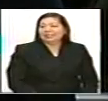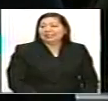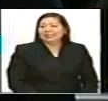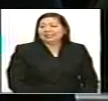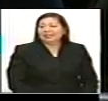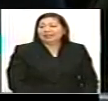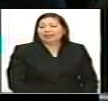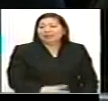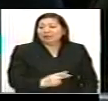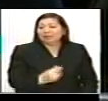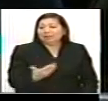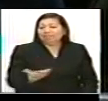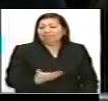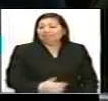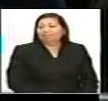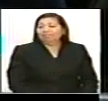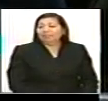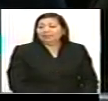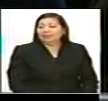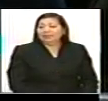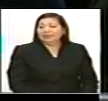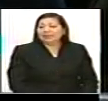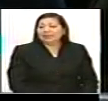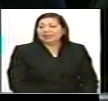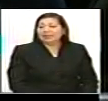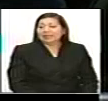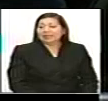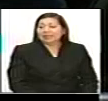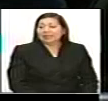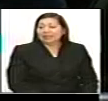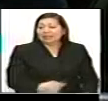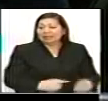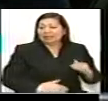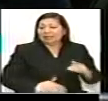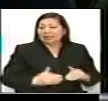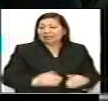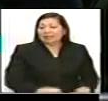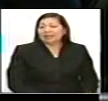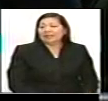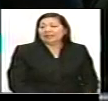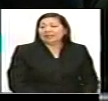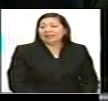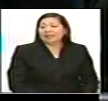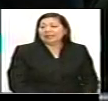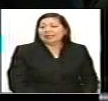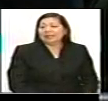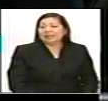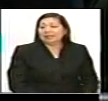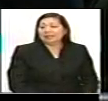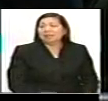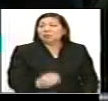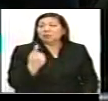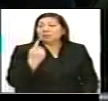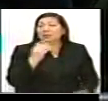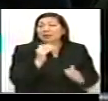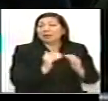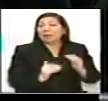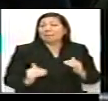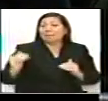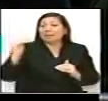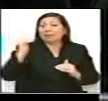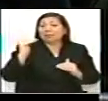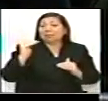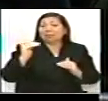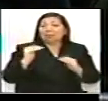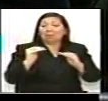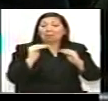No es el caso. Hay en algún momento algunas cuencas han tenido hasta más estaciones solo en la parte alta, pero no hay en la